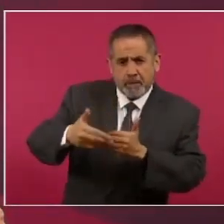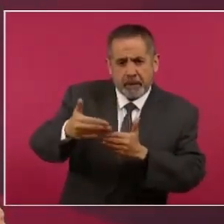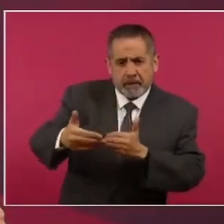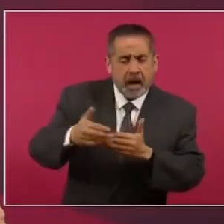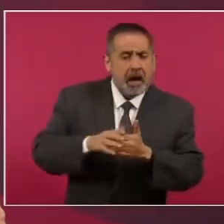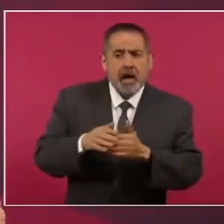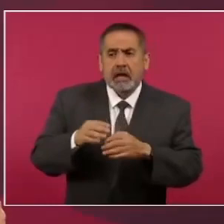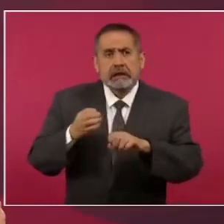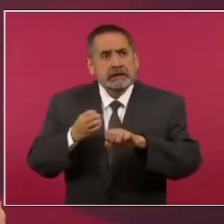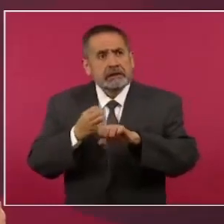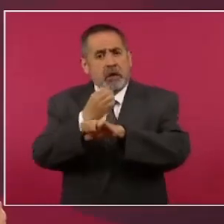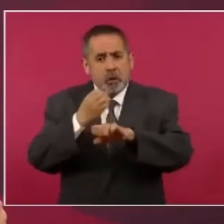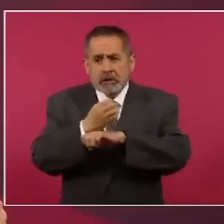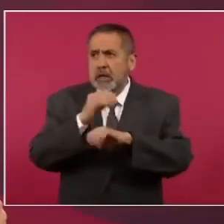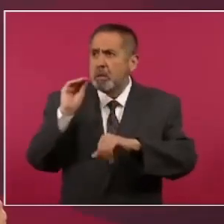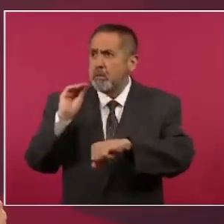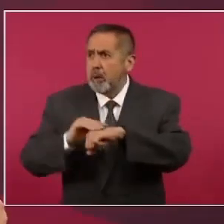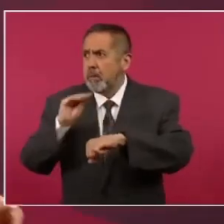por estado